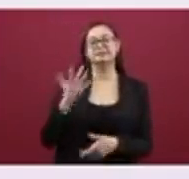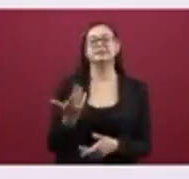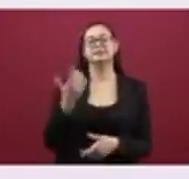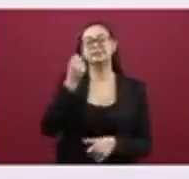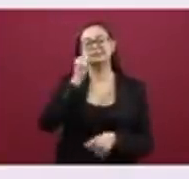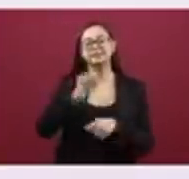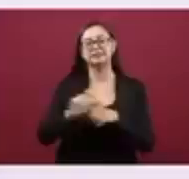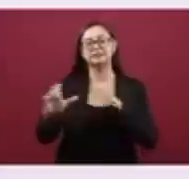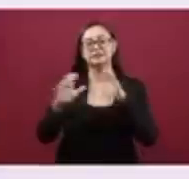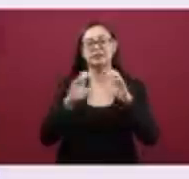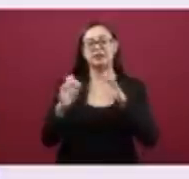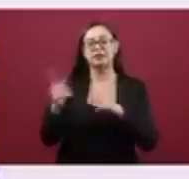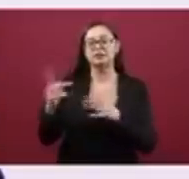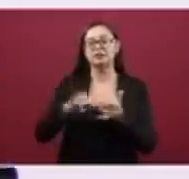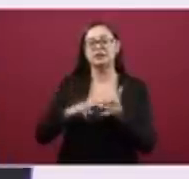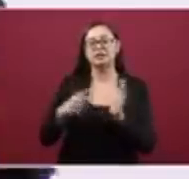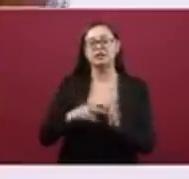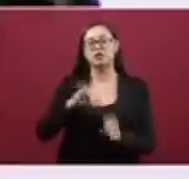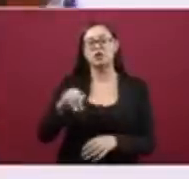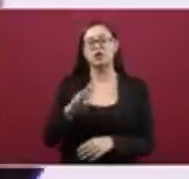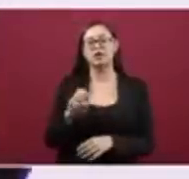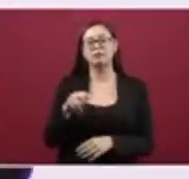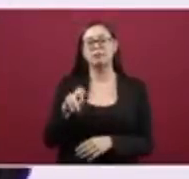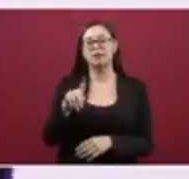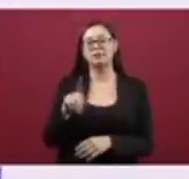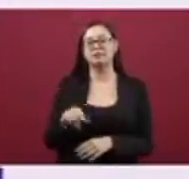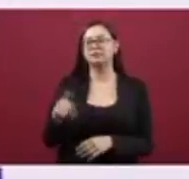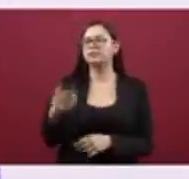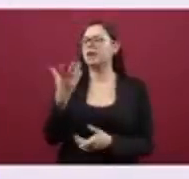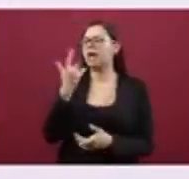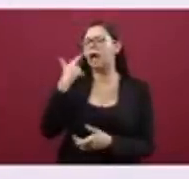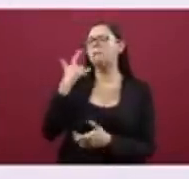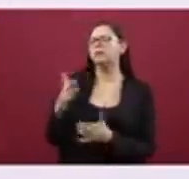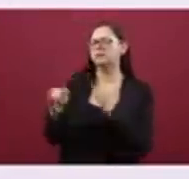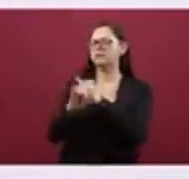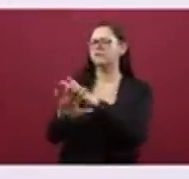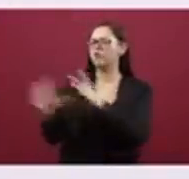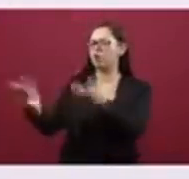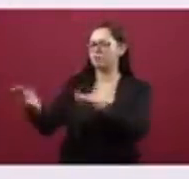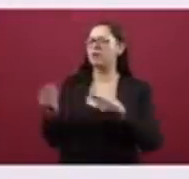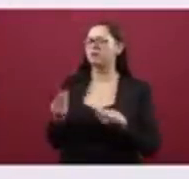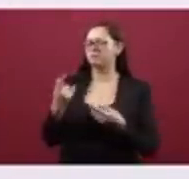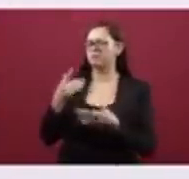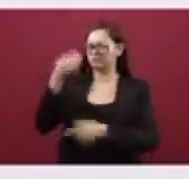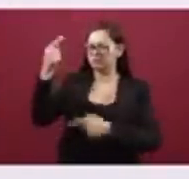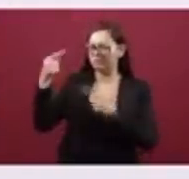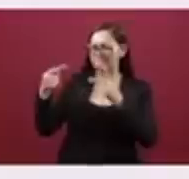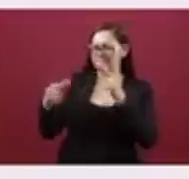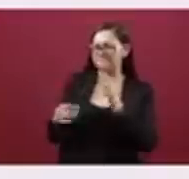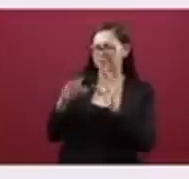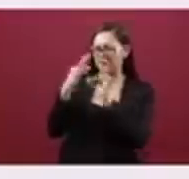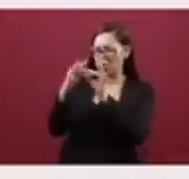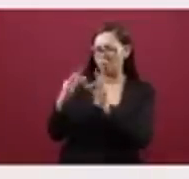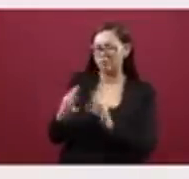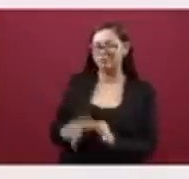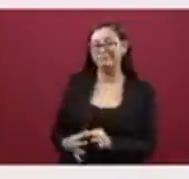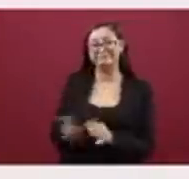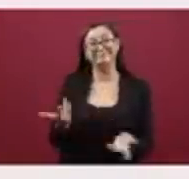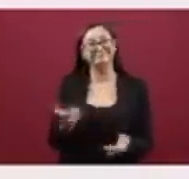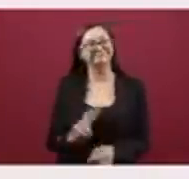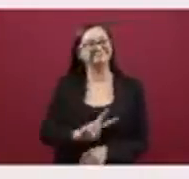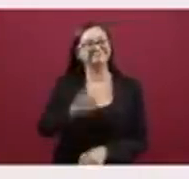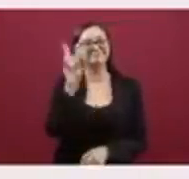ingeniero jiménez espriú que me presentara un informe y en efecto para terminarlo